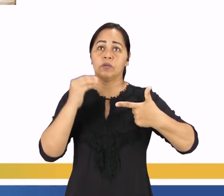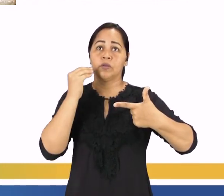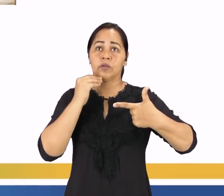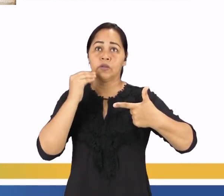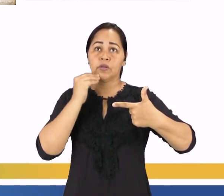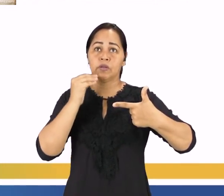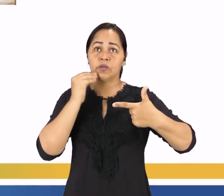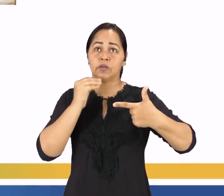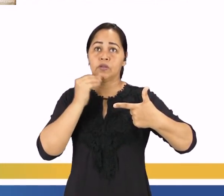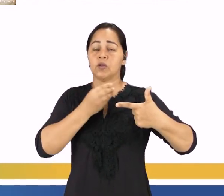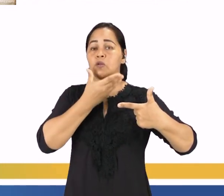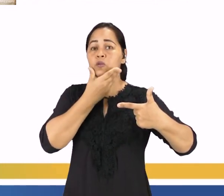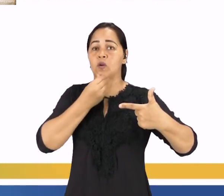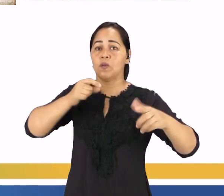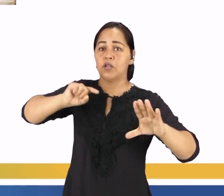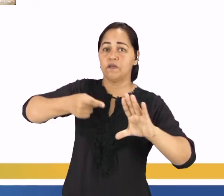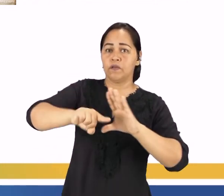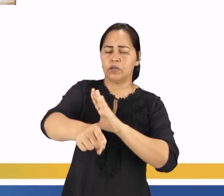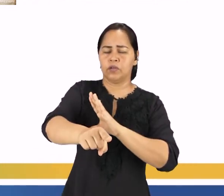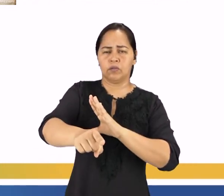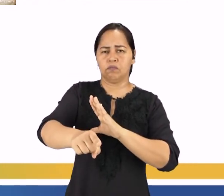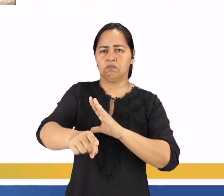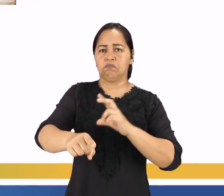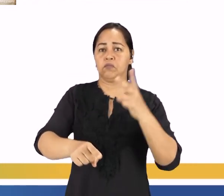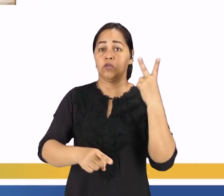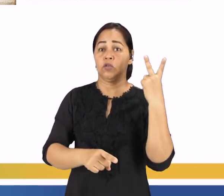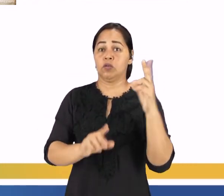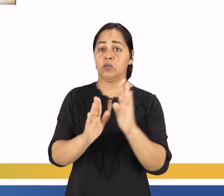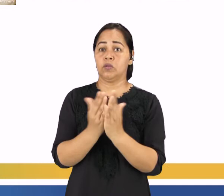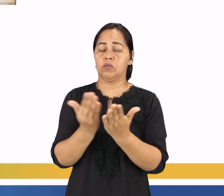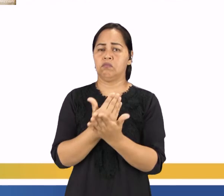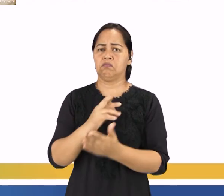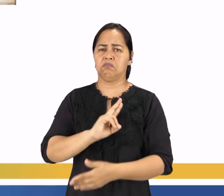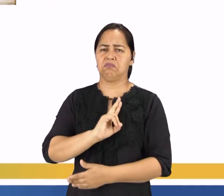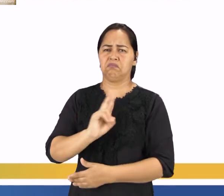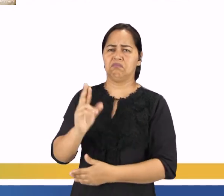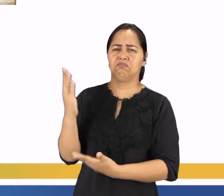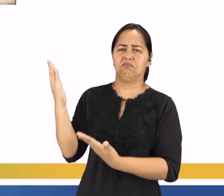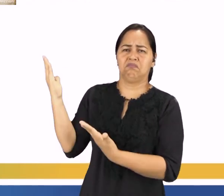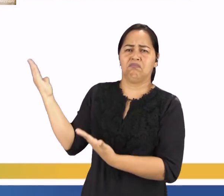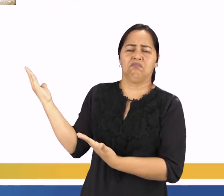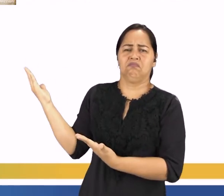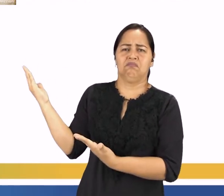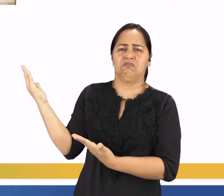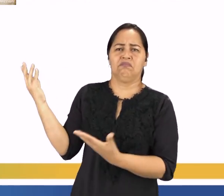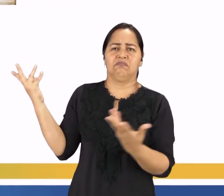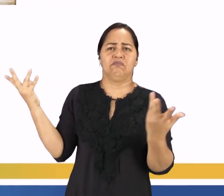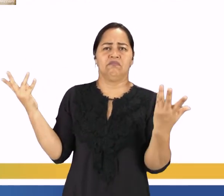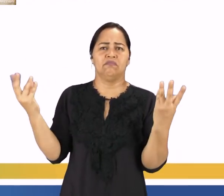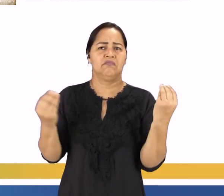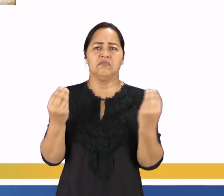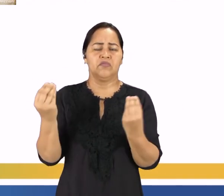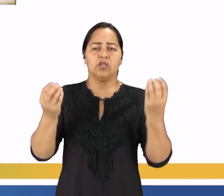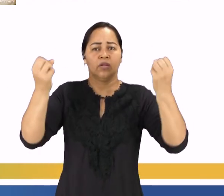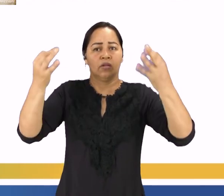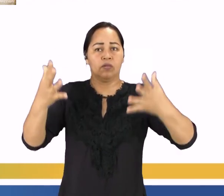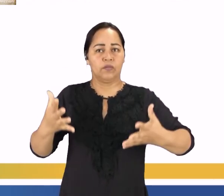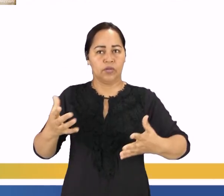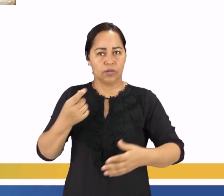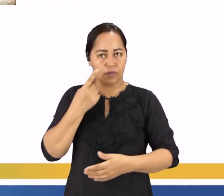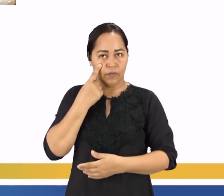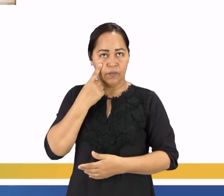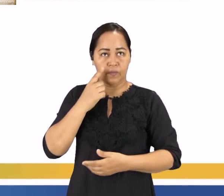Tentativa del Hombre Infinito. ¿Qué representan estas siguientes obras? ¿No? ¿De qué hablan estas